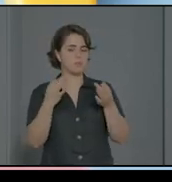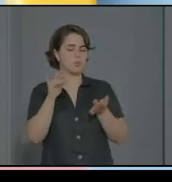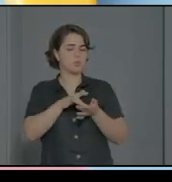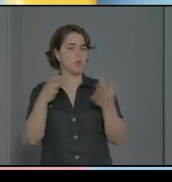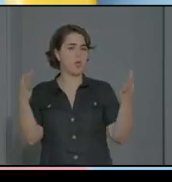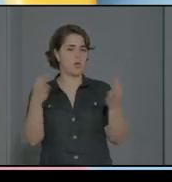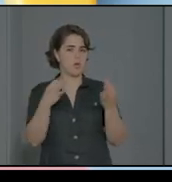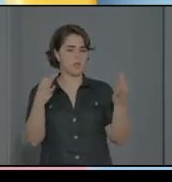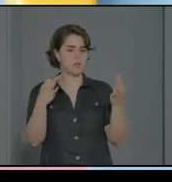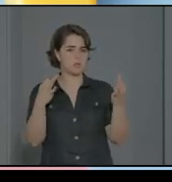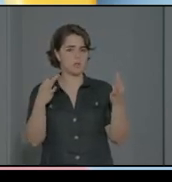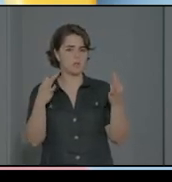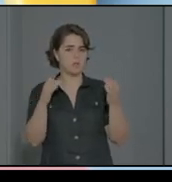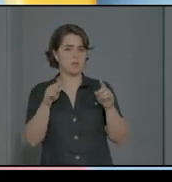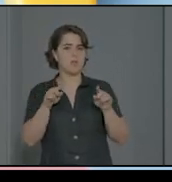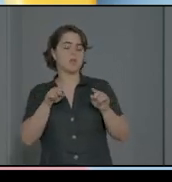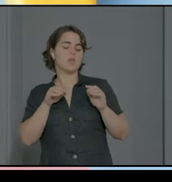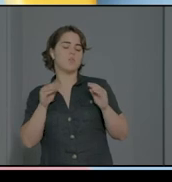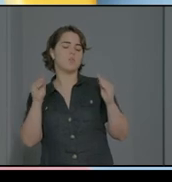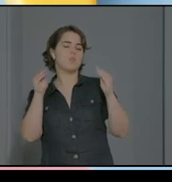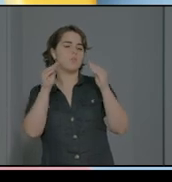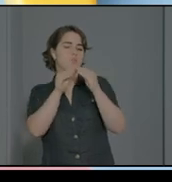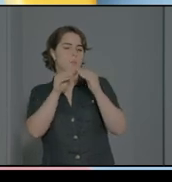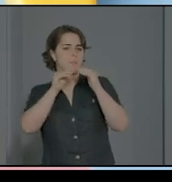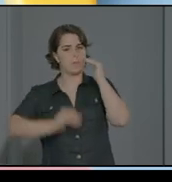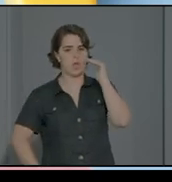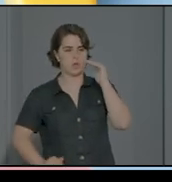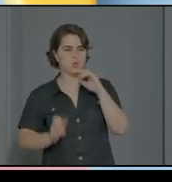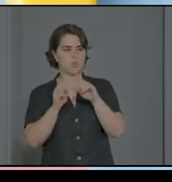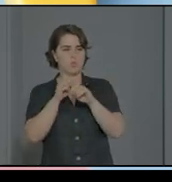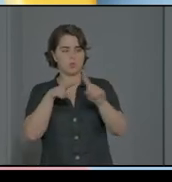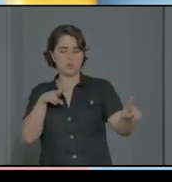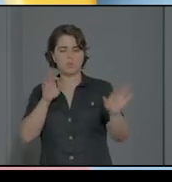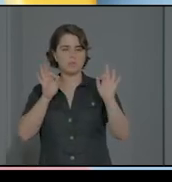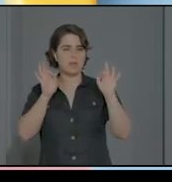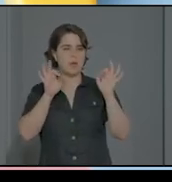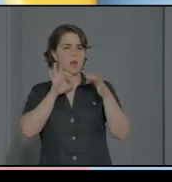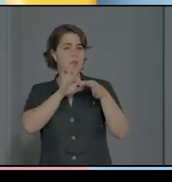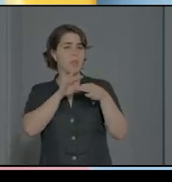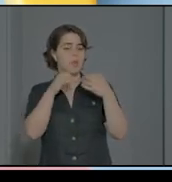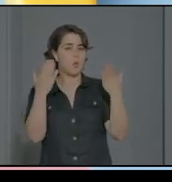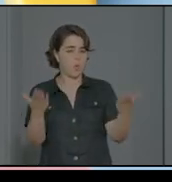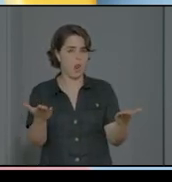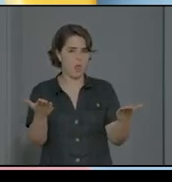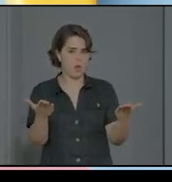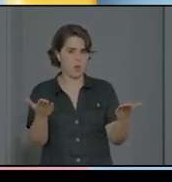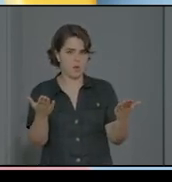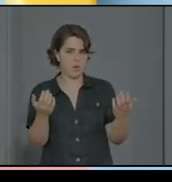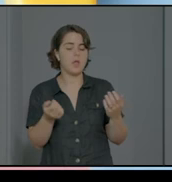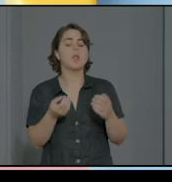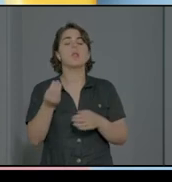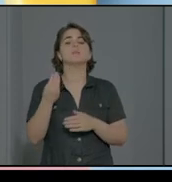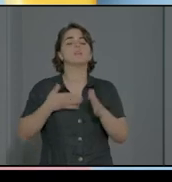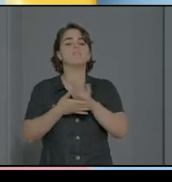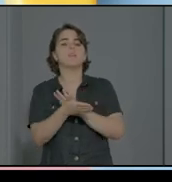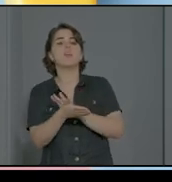menor sincronía desde el punto de vista de la relación. Esto no significa que haya una